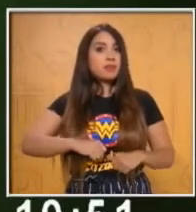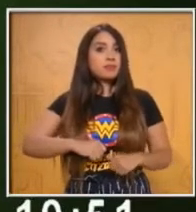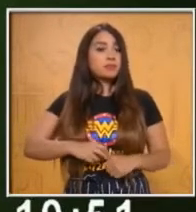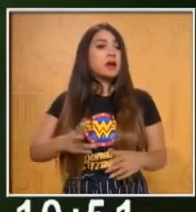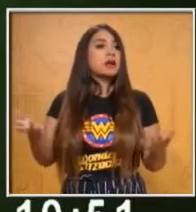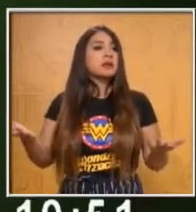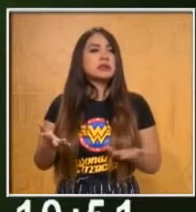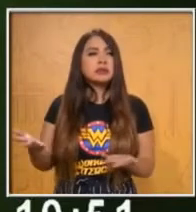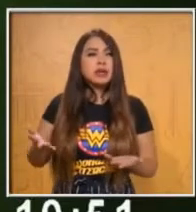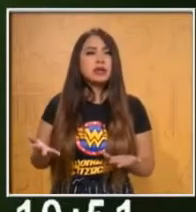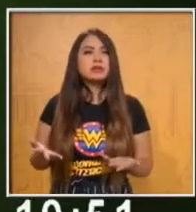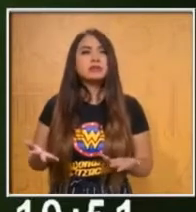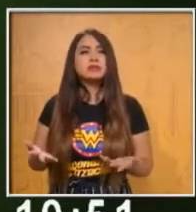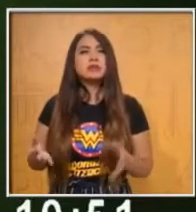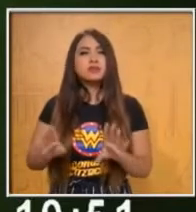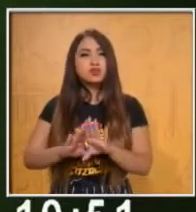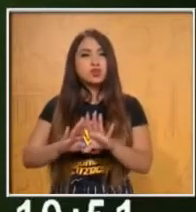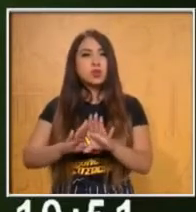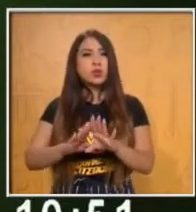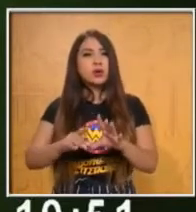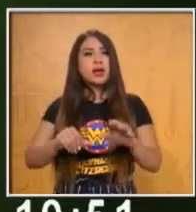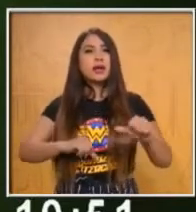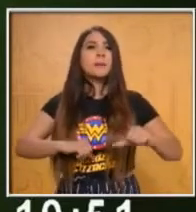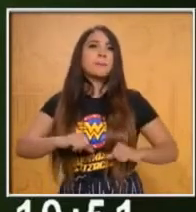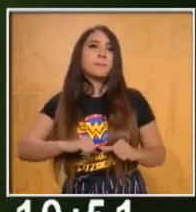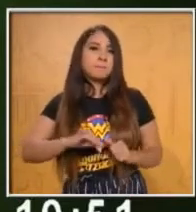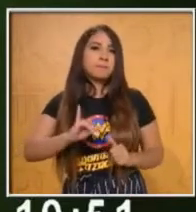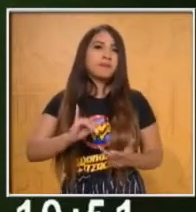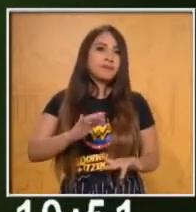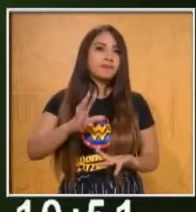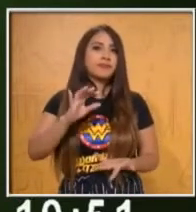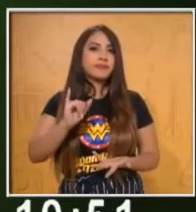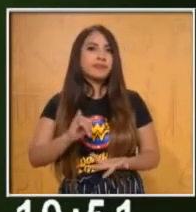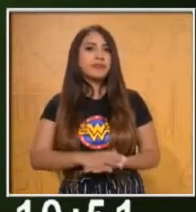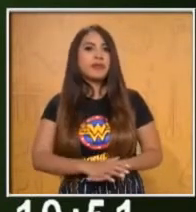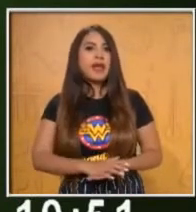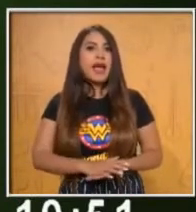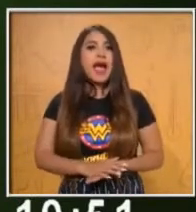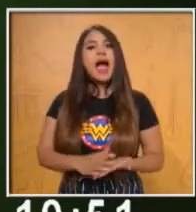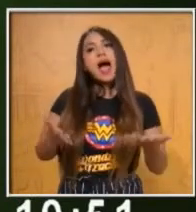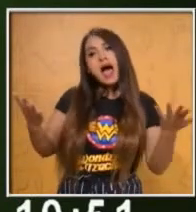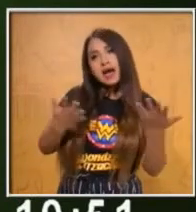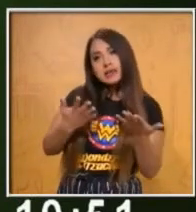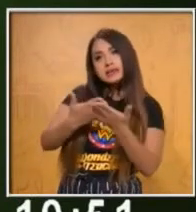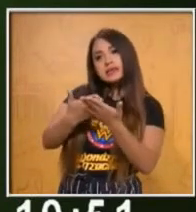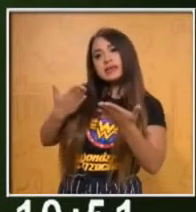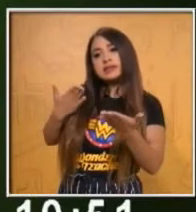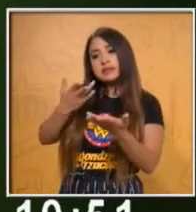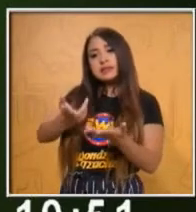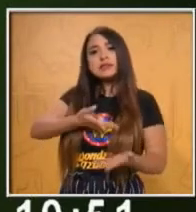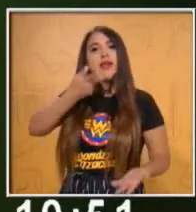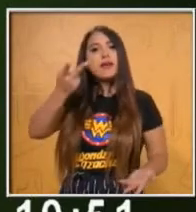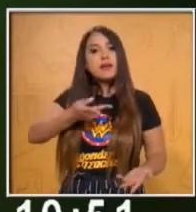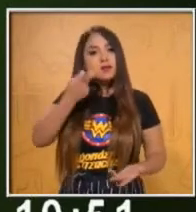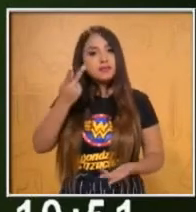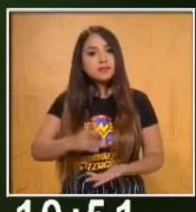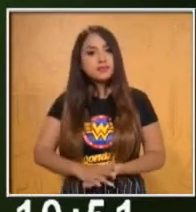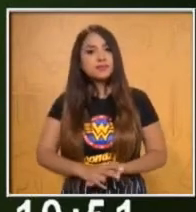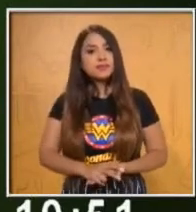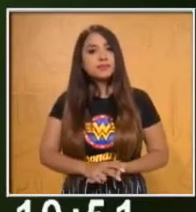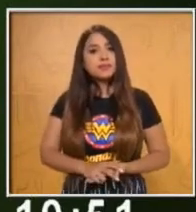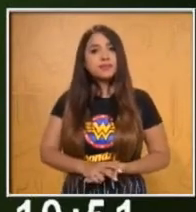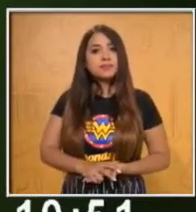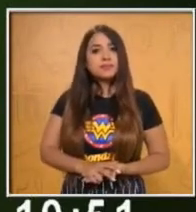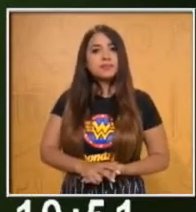realizar el actor, no lo que dice, ¿verdad, maestra Blandi? Exactamente, es lo que hace antes de hablar. O es lo que